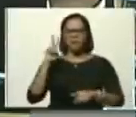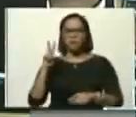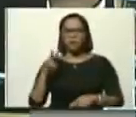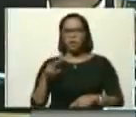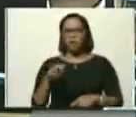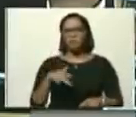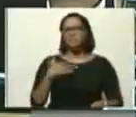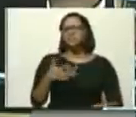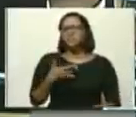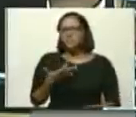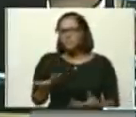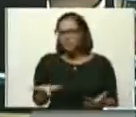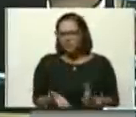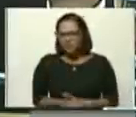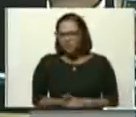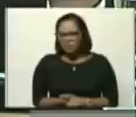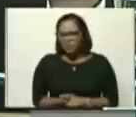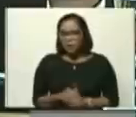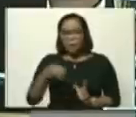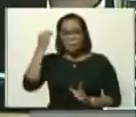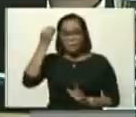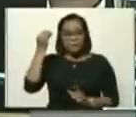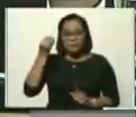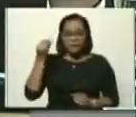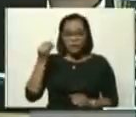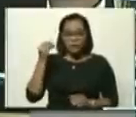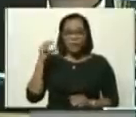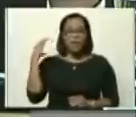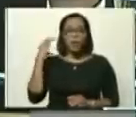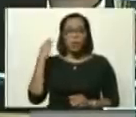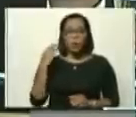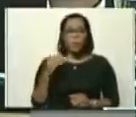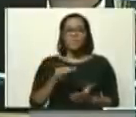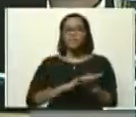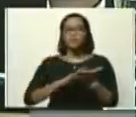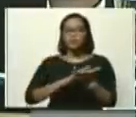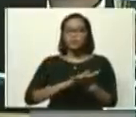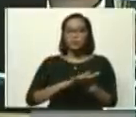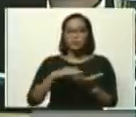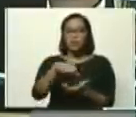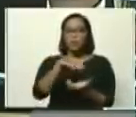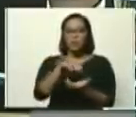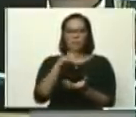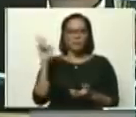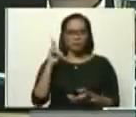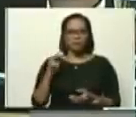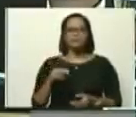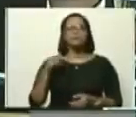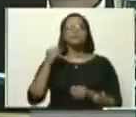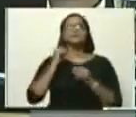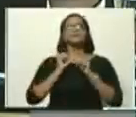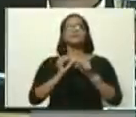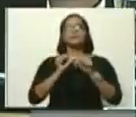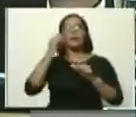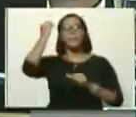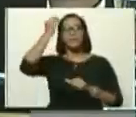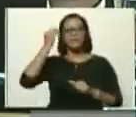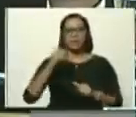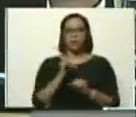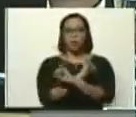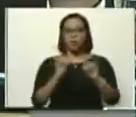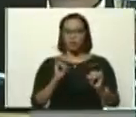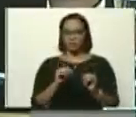Creyendo que en Colombia están las soluciones de los problemas de Venezuela. Pónganse a creer. Pónganse credo. Fin de la